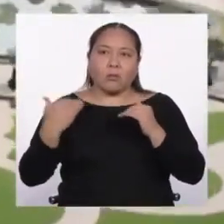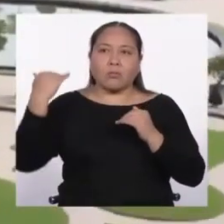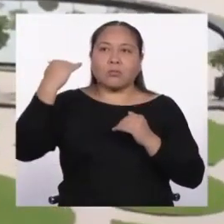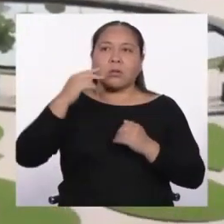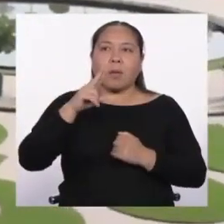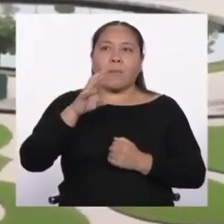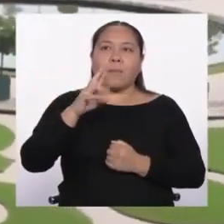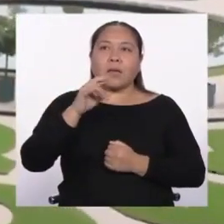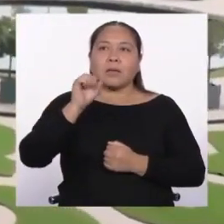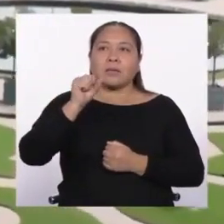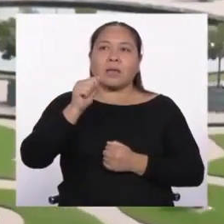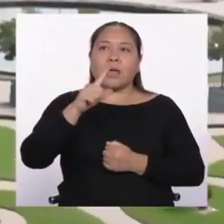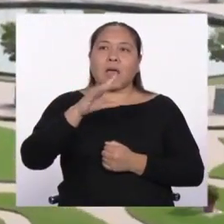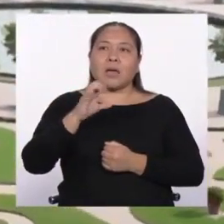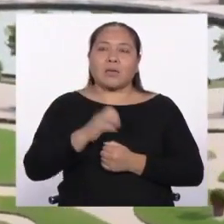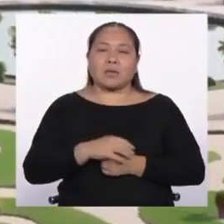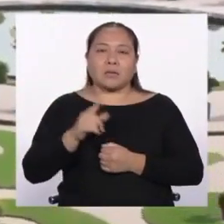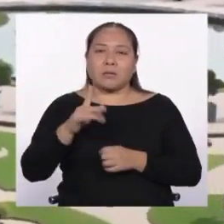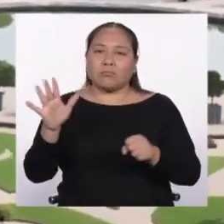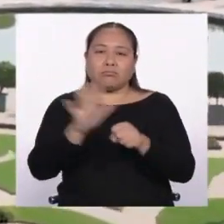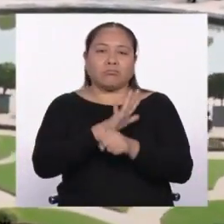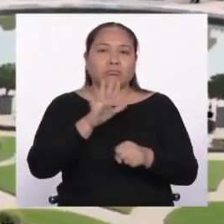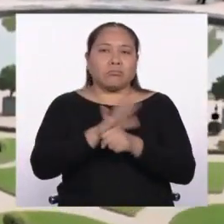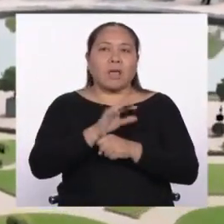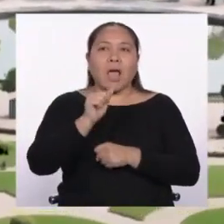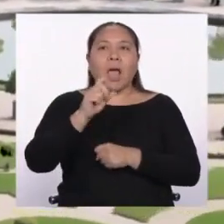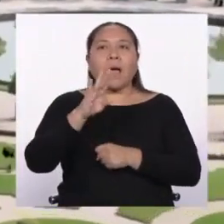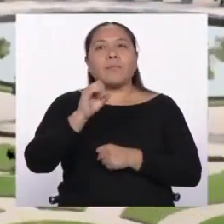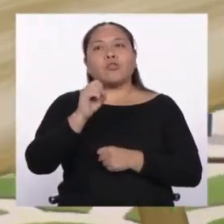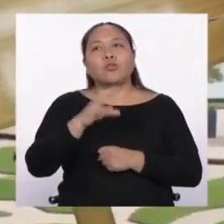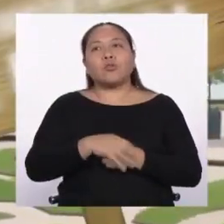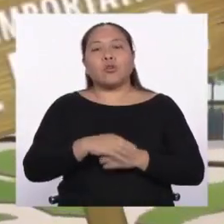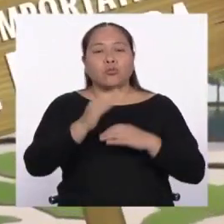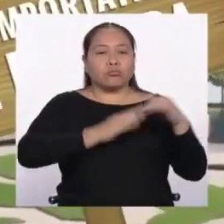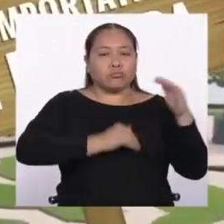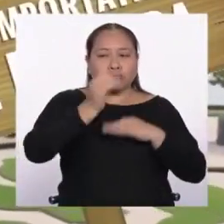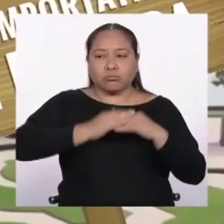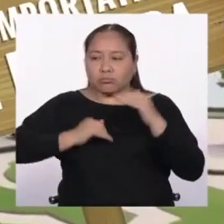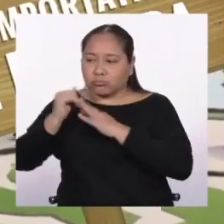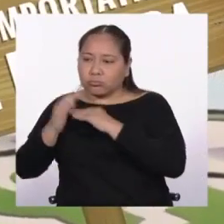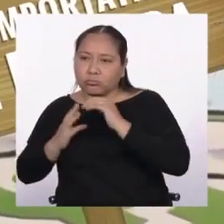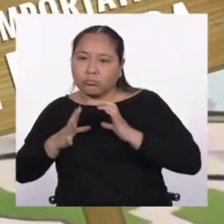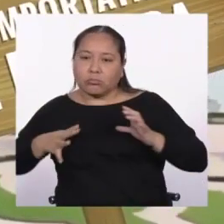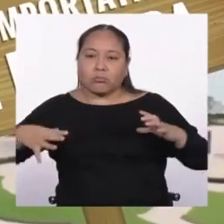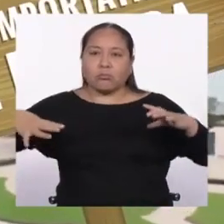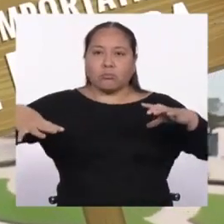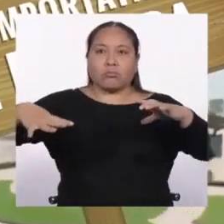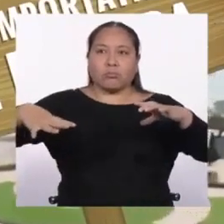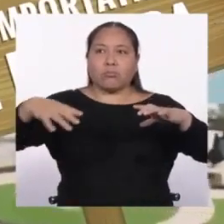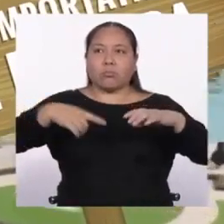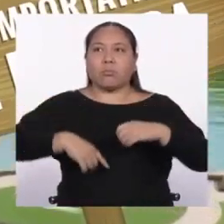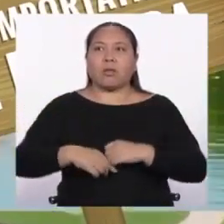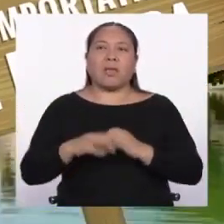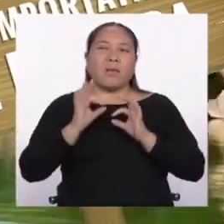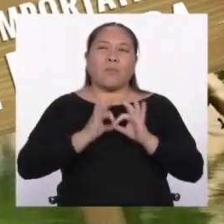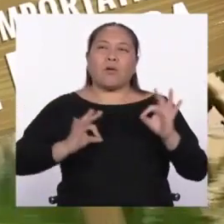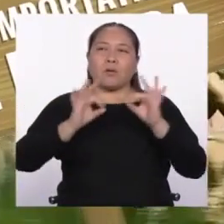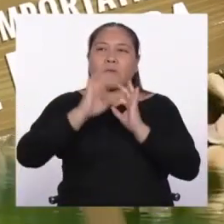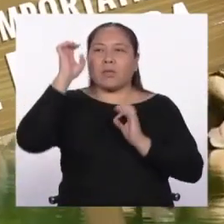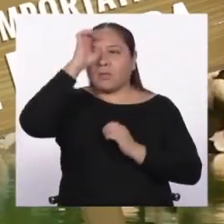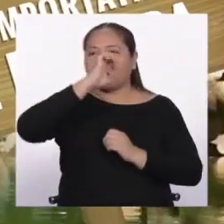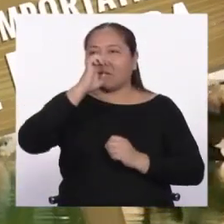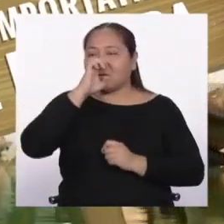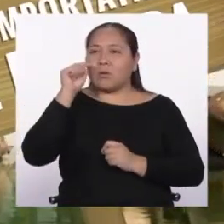que Versalles es un símbolo del absolutismo y uno de los complejos arquitectónicos monárquicos más importantes de Europa. Tanta